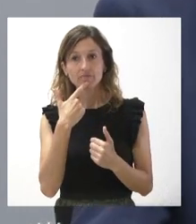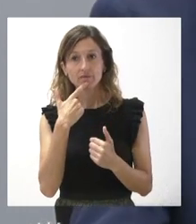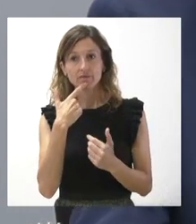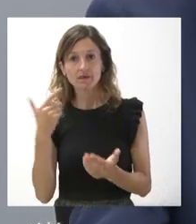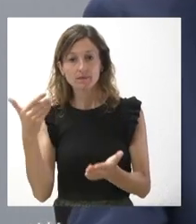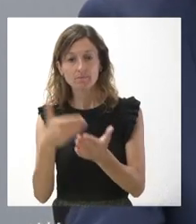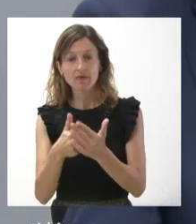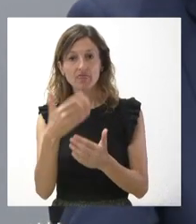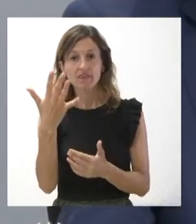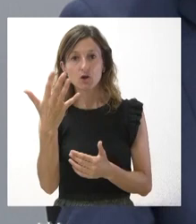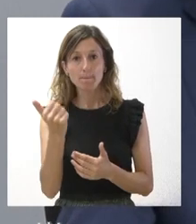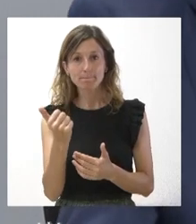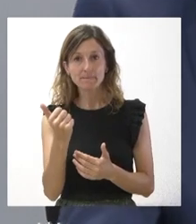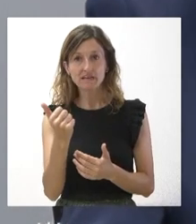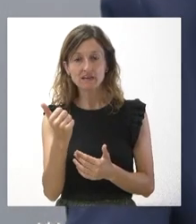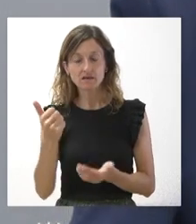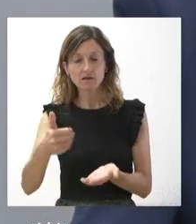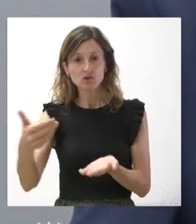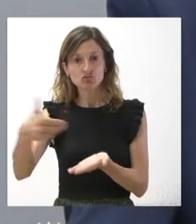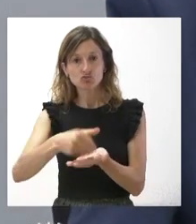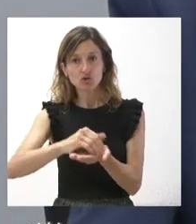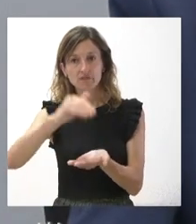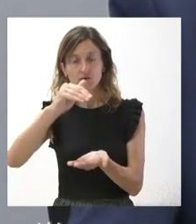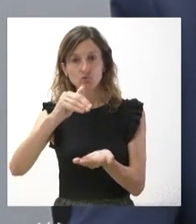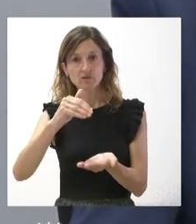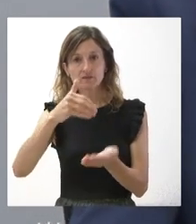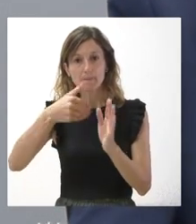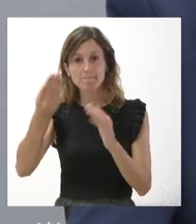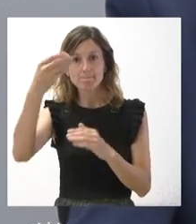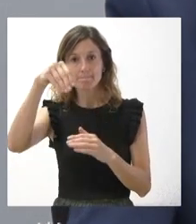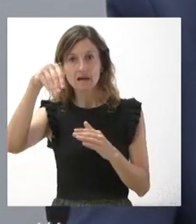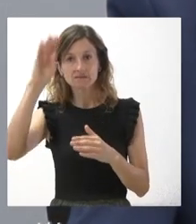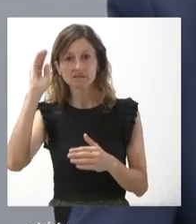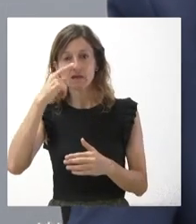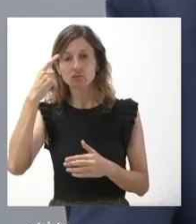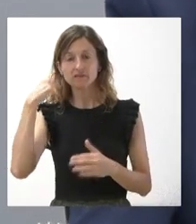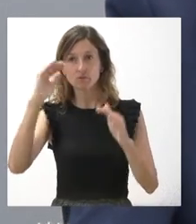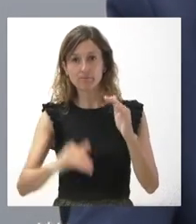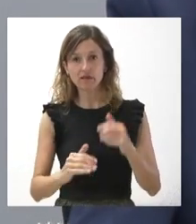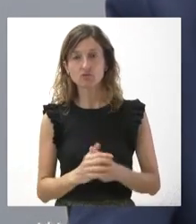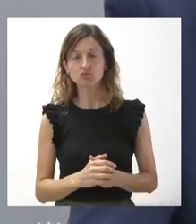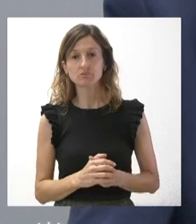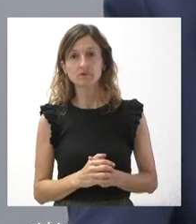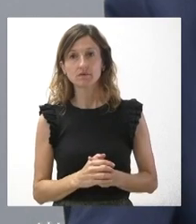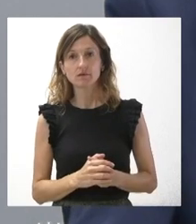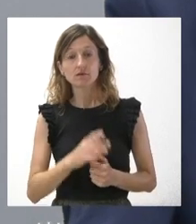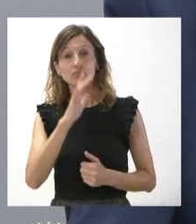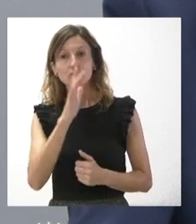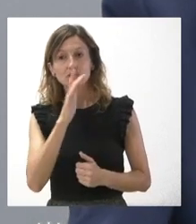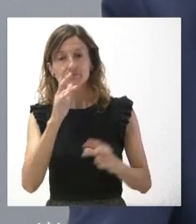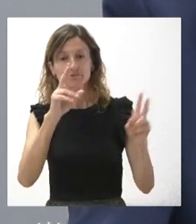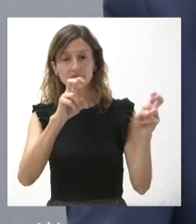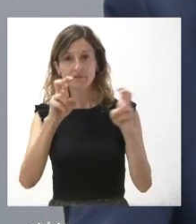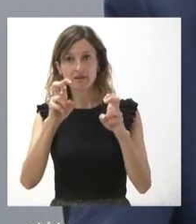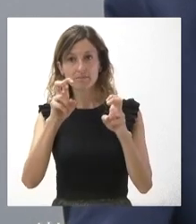de 5.000 solicitudes superior a la del año pasado, a la convocatoria anterior. Por lo tanto, conlleva también